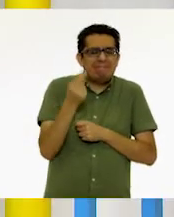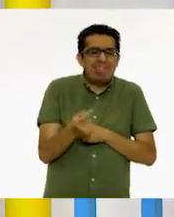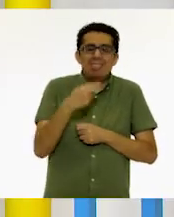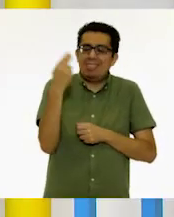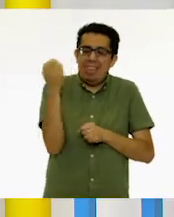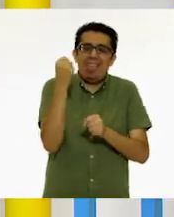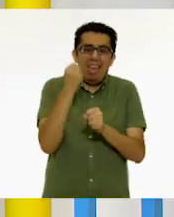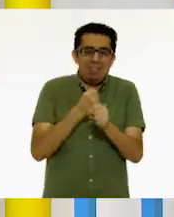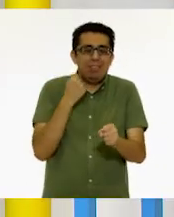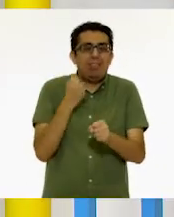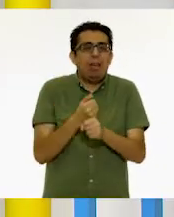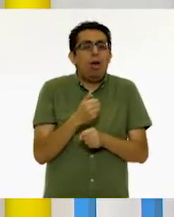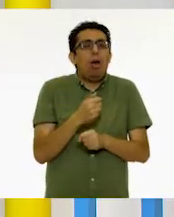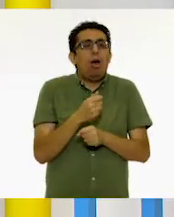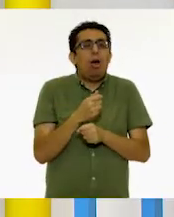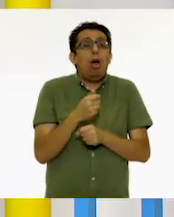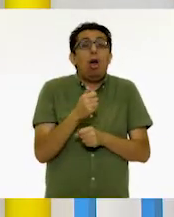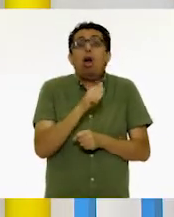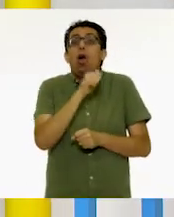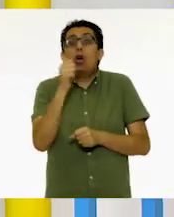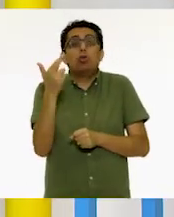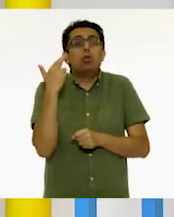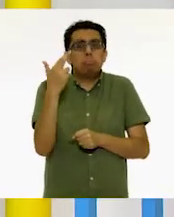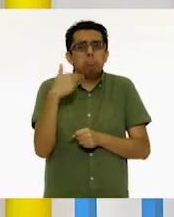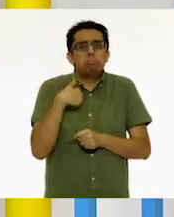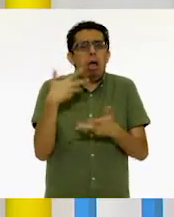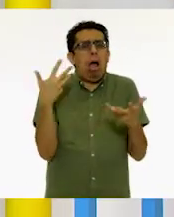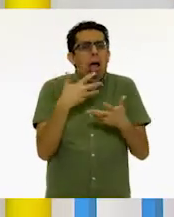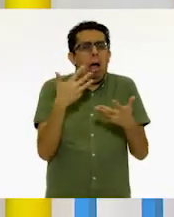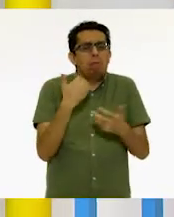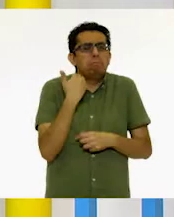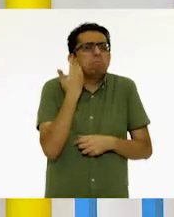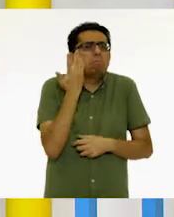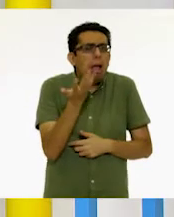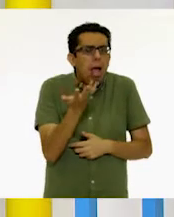ni modo. ¿Qué otro sonido voluntario podemos hacer?